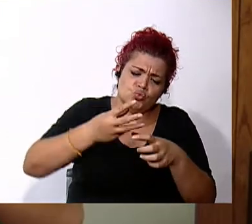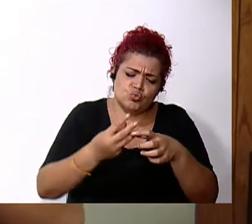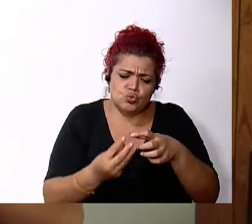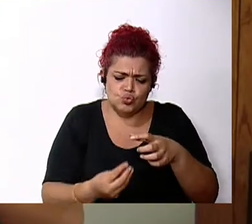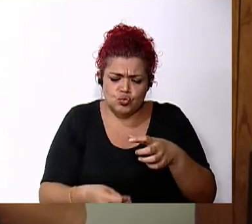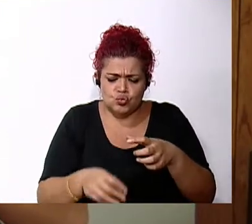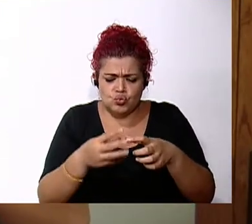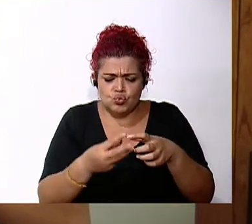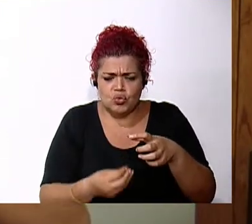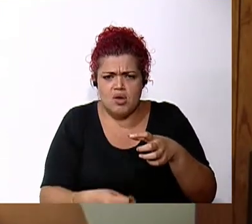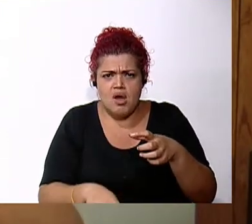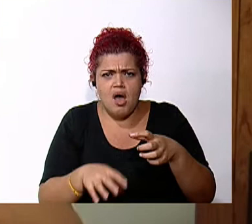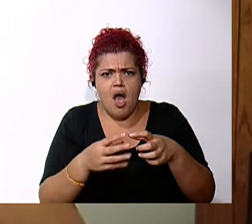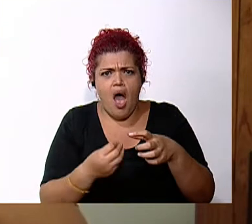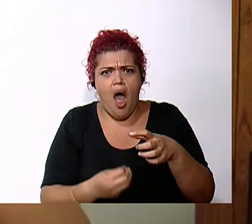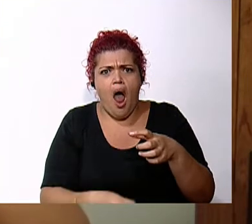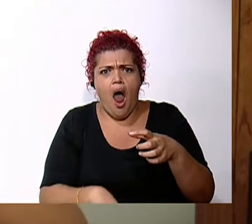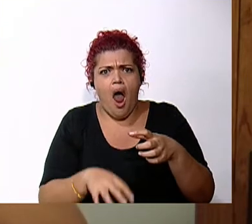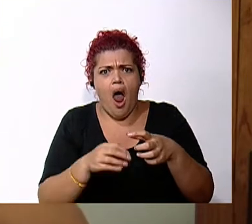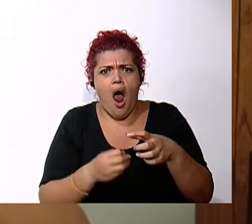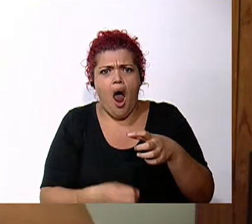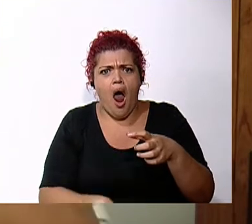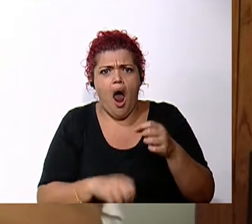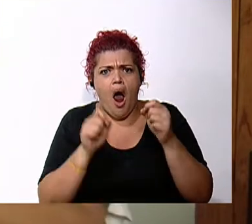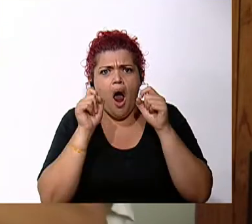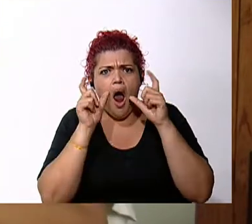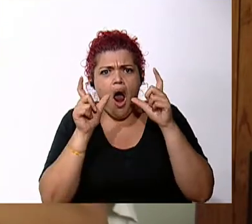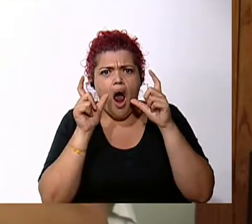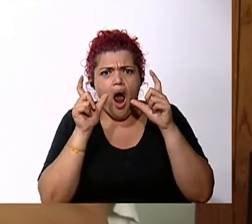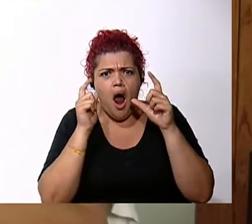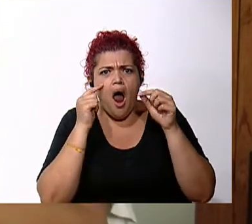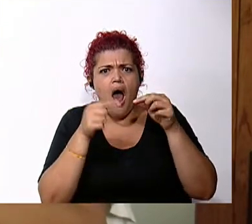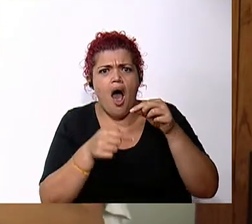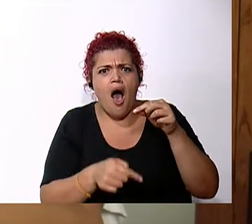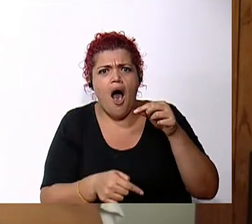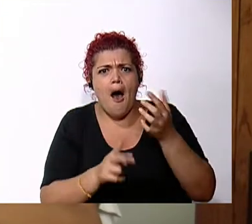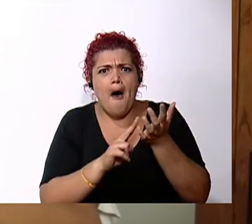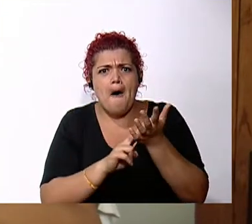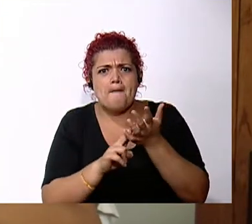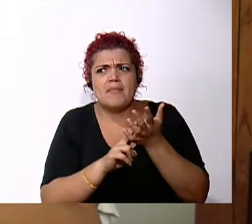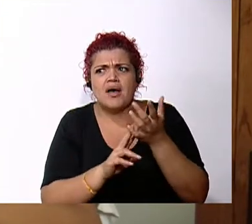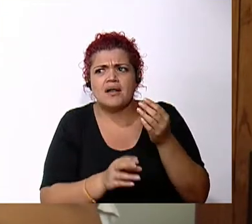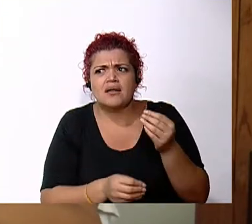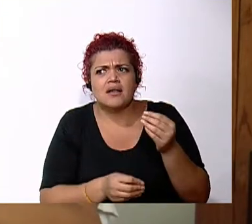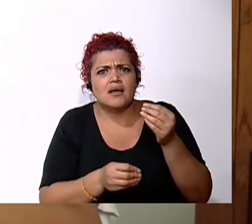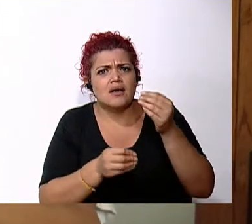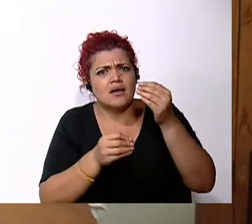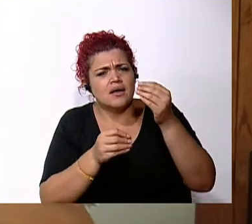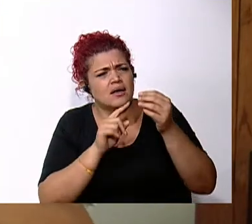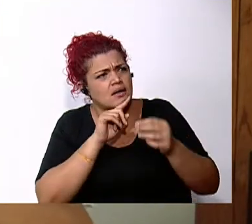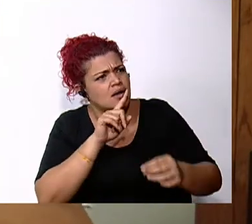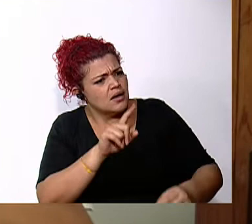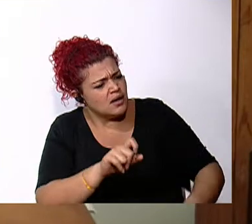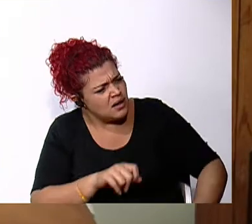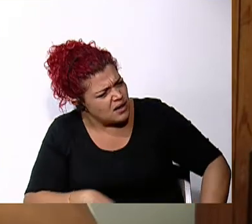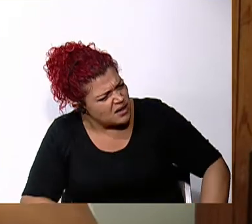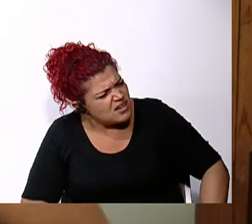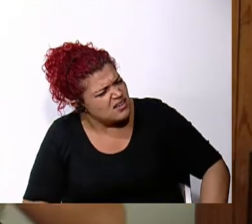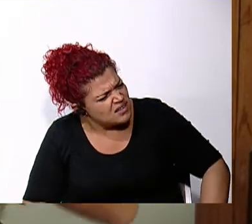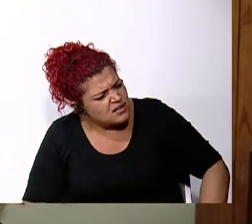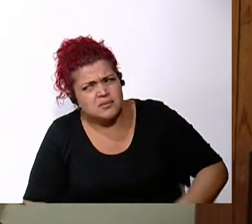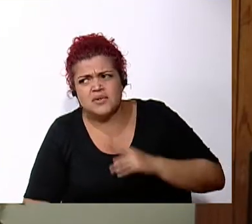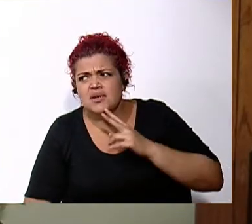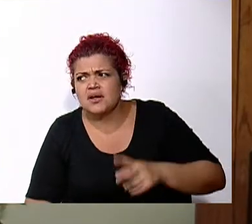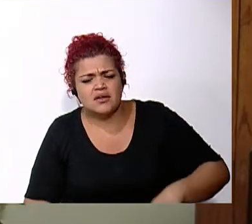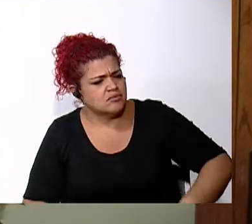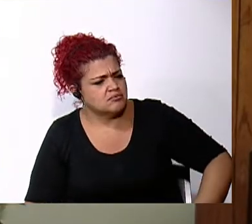échale aquí. ¿Cómo se ha quedado la hoja? A ver... Y la clorofila va a estar aquí disuelta en este alcohol. Exacto, y